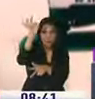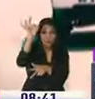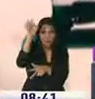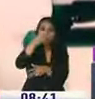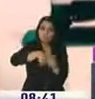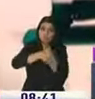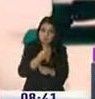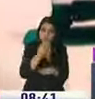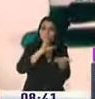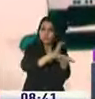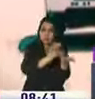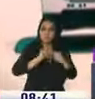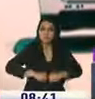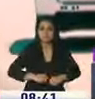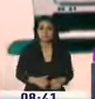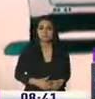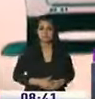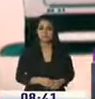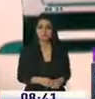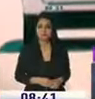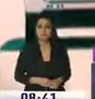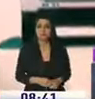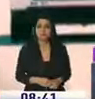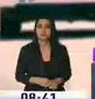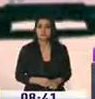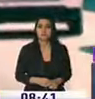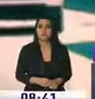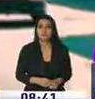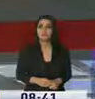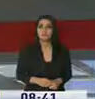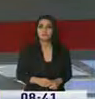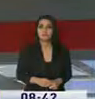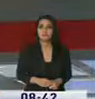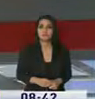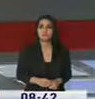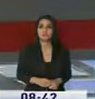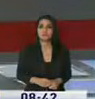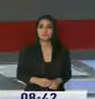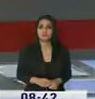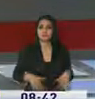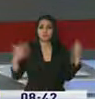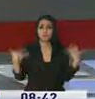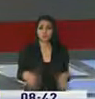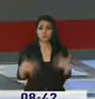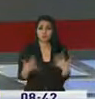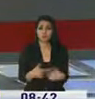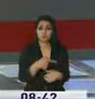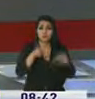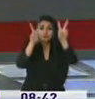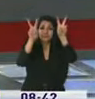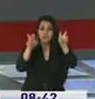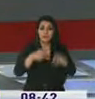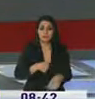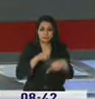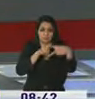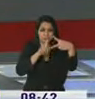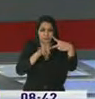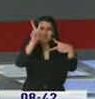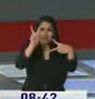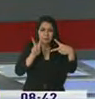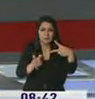maestros involucrados. Informó Marcela Maquilón. Qué terrible realmente esto. Nada más hago dos cositas